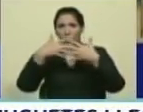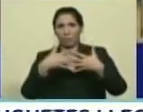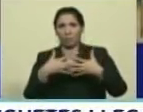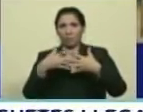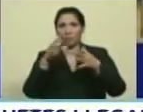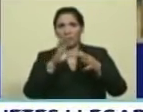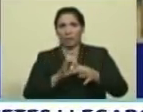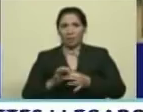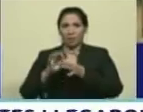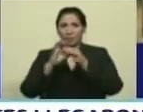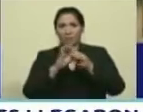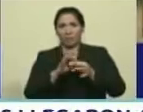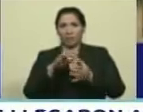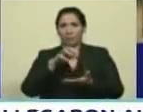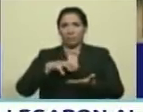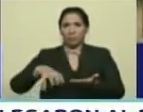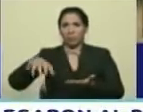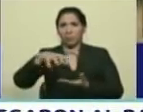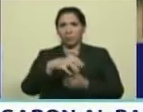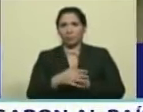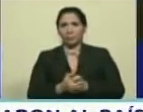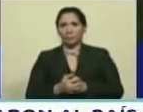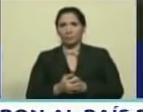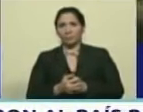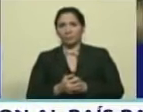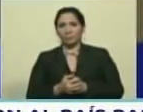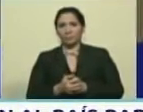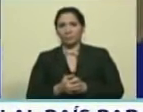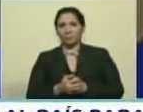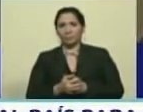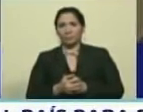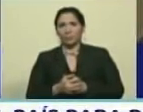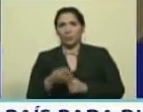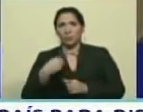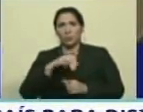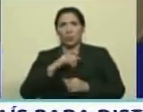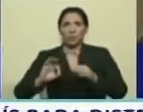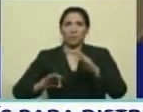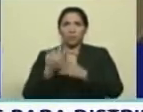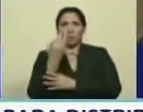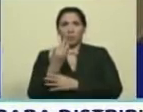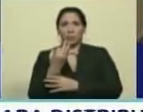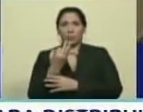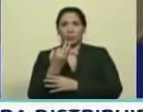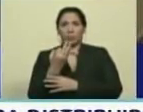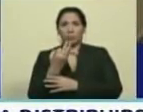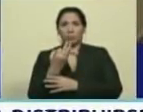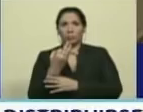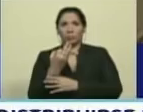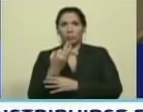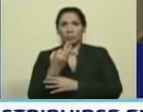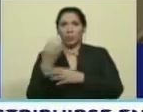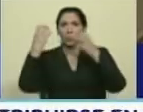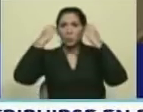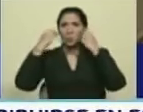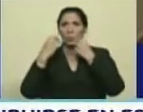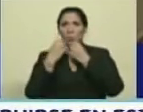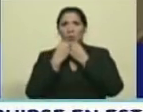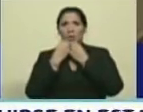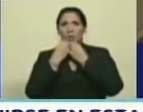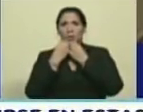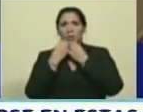en la región. Continuamos escuchando al presidente de Cuba, Miguel Díaz-Canel. Nuestros fundadores, los comandantes Fidel Castro Ruz y Hugo Chávez